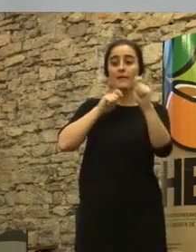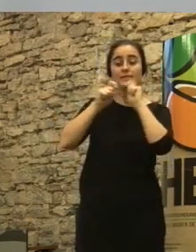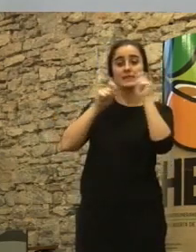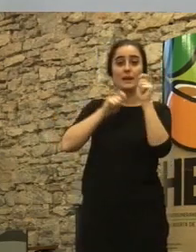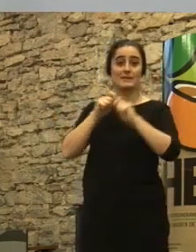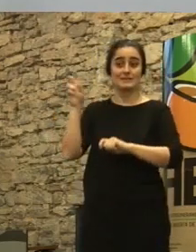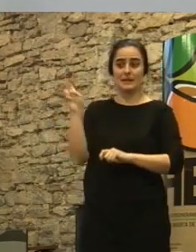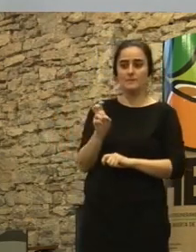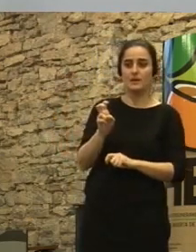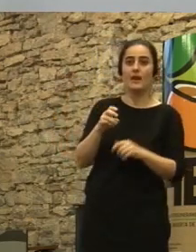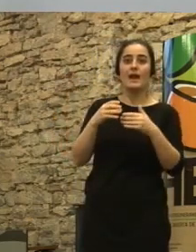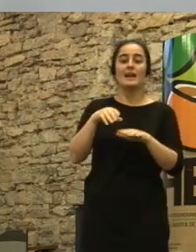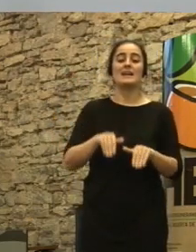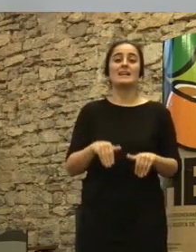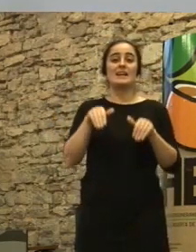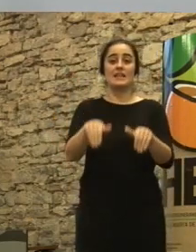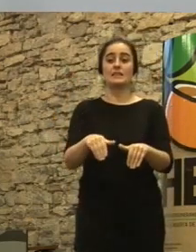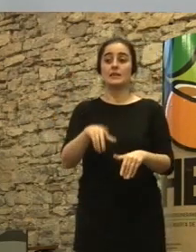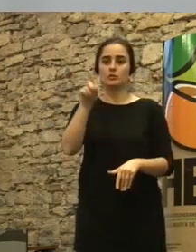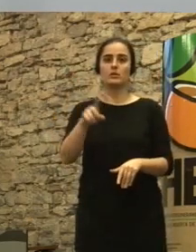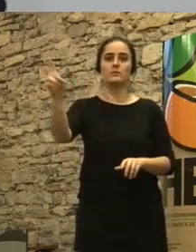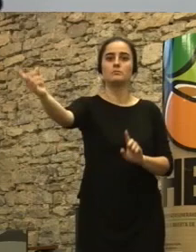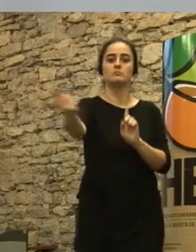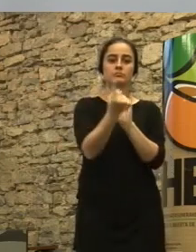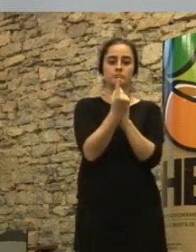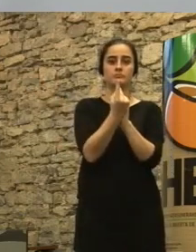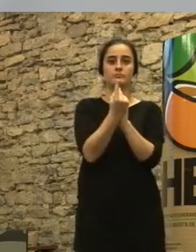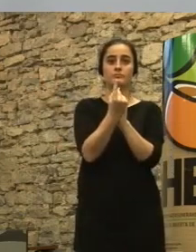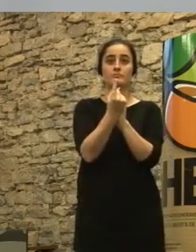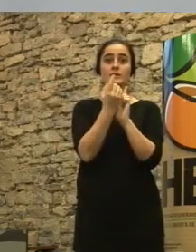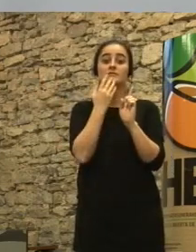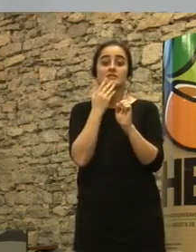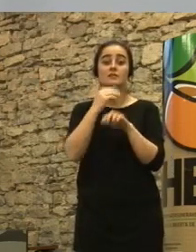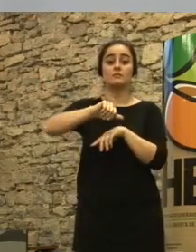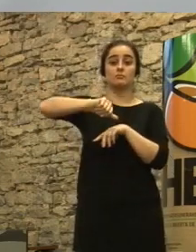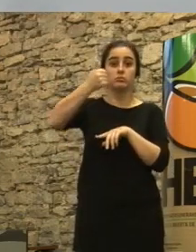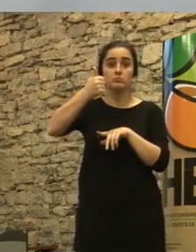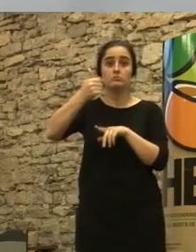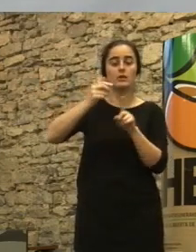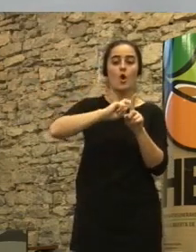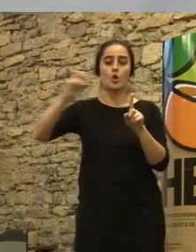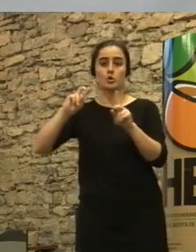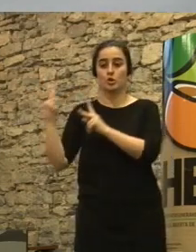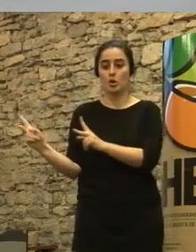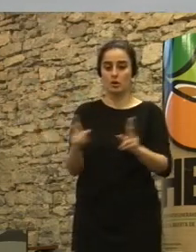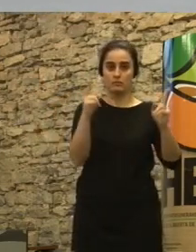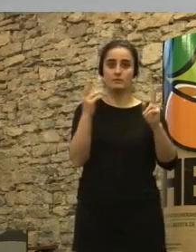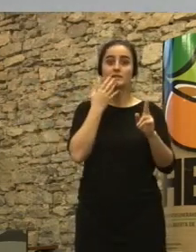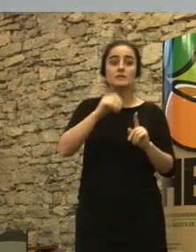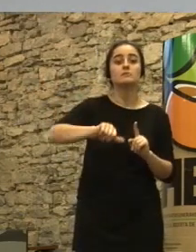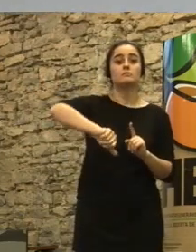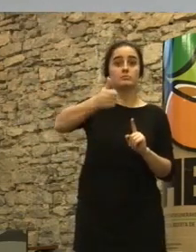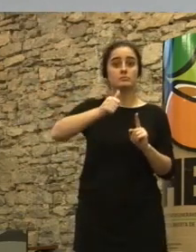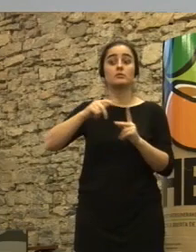el candidato pasa un panel y si lo pasa, luego hay otro panel más y si lo pasa, la candidatura